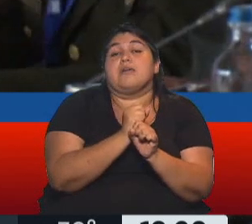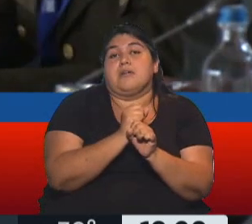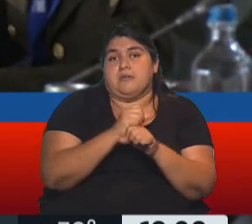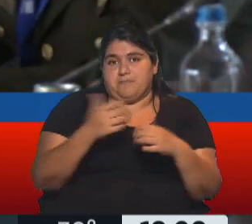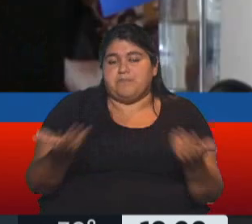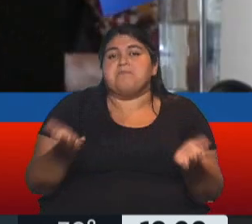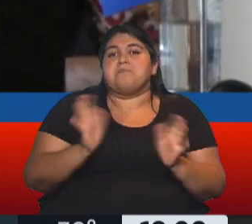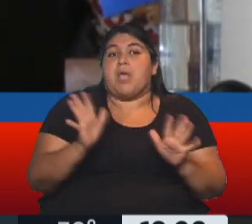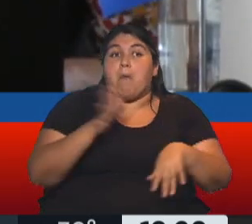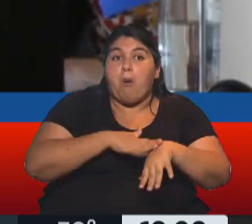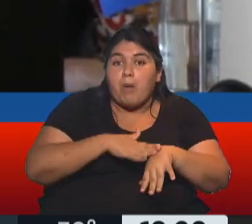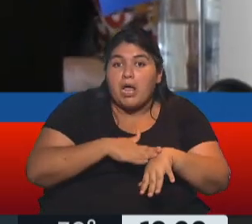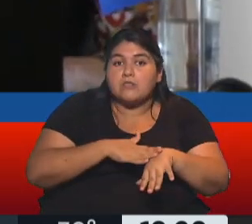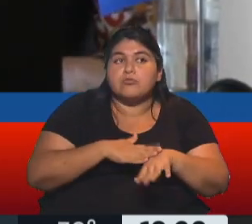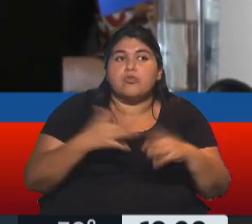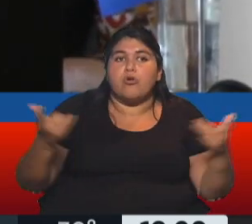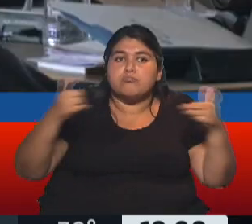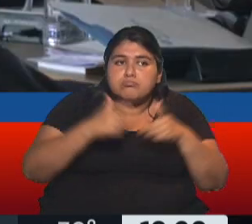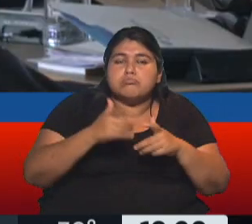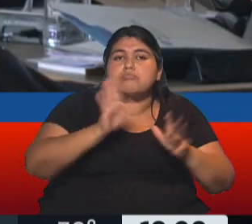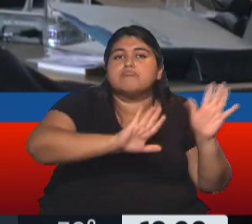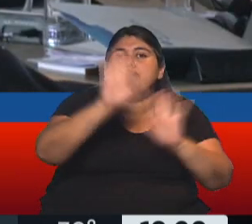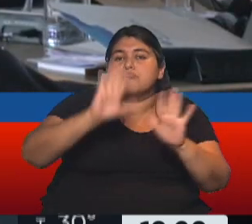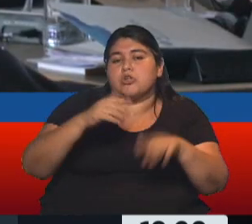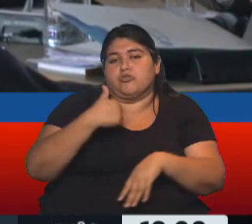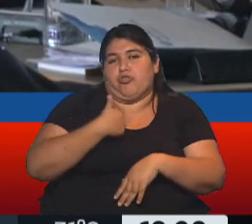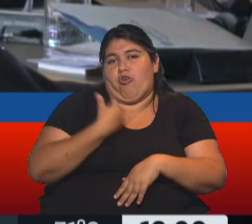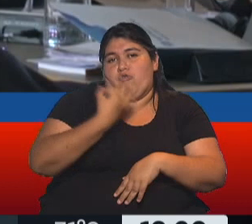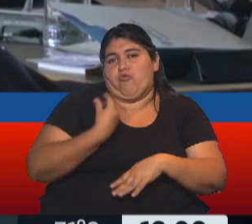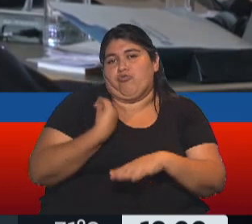llegó el momento nos postulamos y me tocó ser el